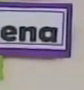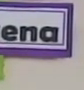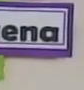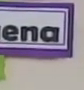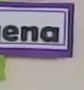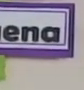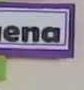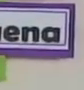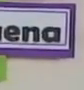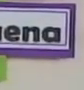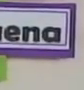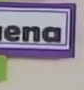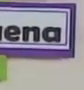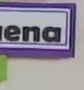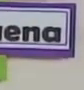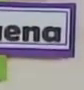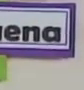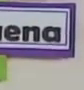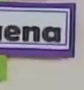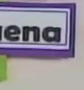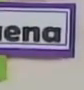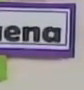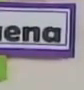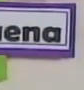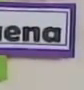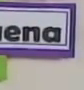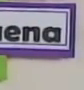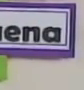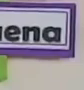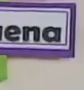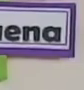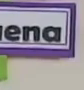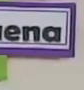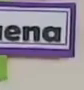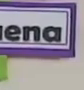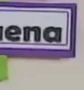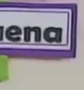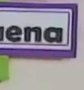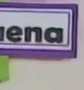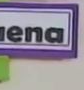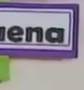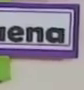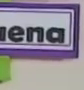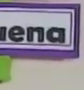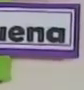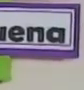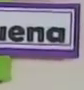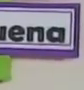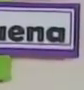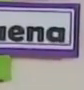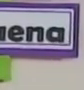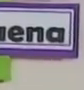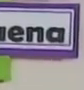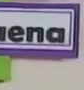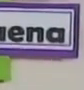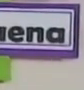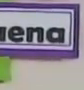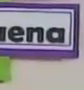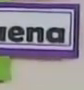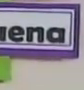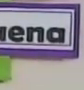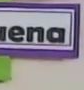sabemos de que nos queda una sola. Y con ella finalizamos y unimos quita